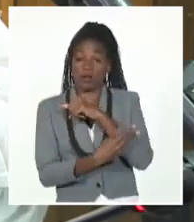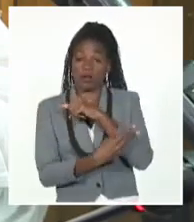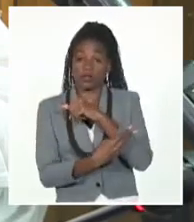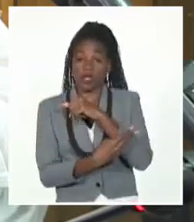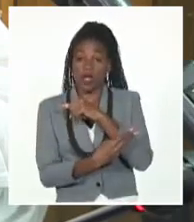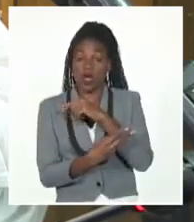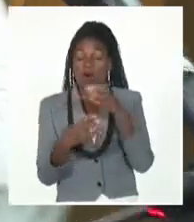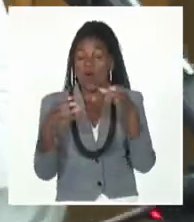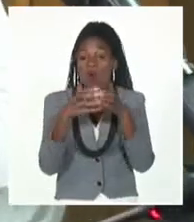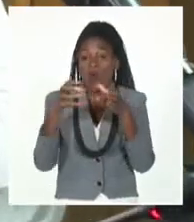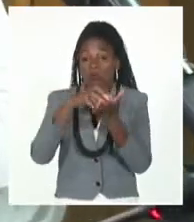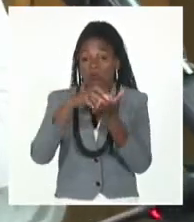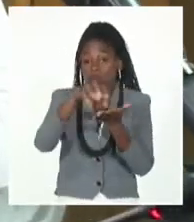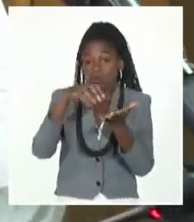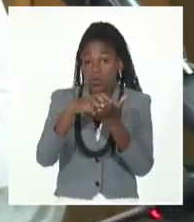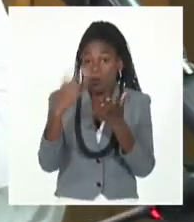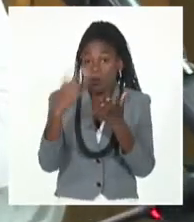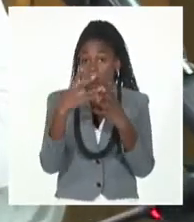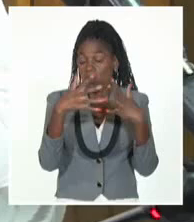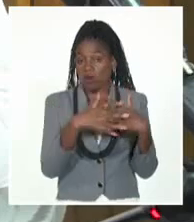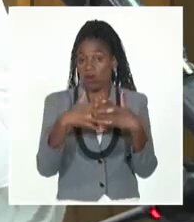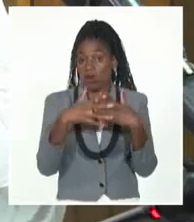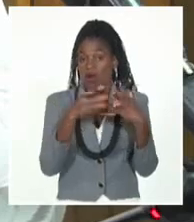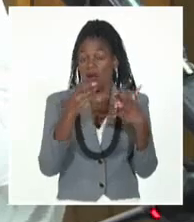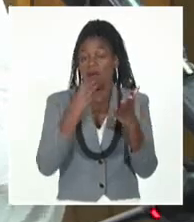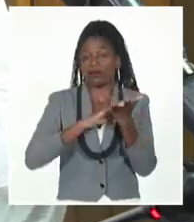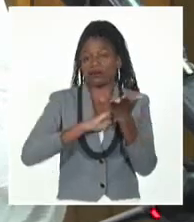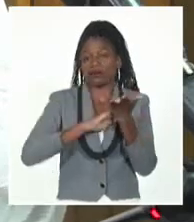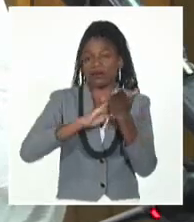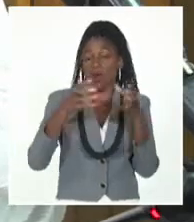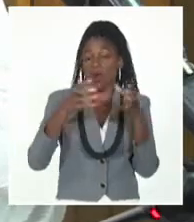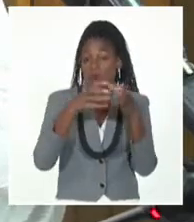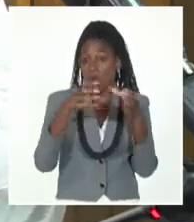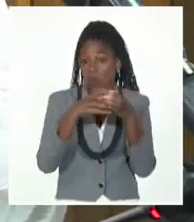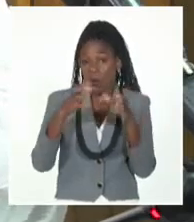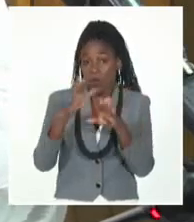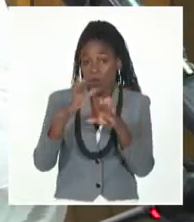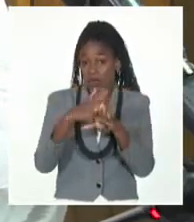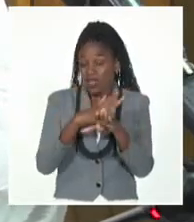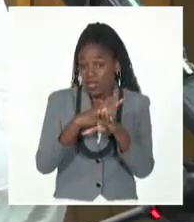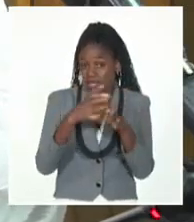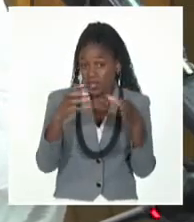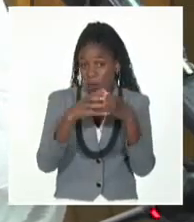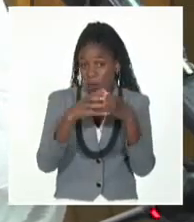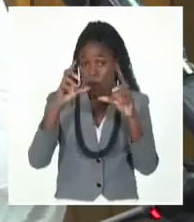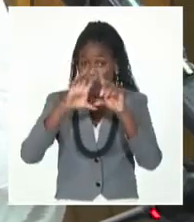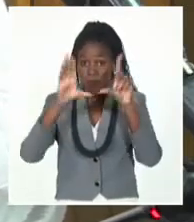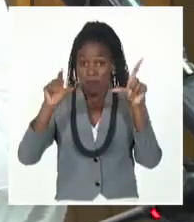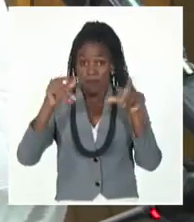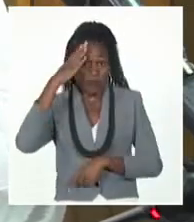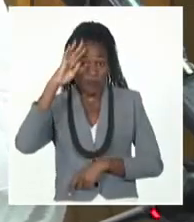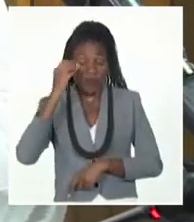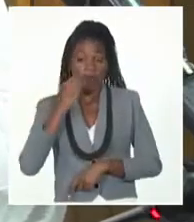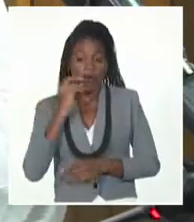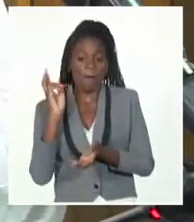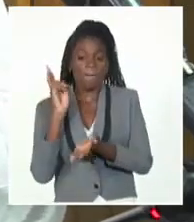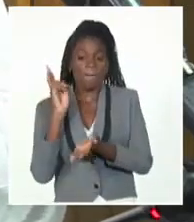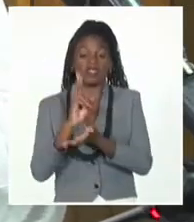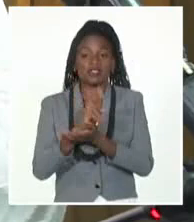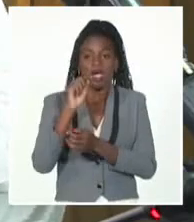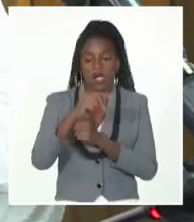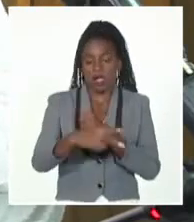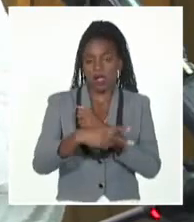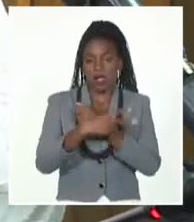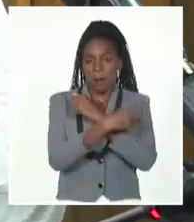de manera presencial, que ha permitido que un grupo importante de delegaciones cubanas puedan visitar Vietnam, y también hemos